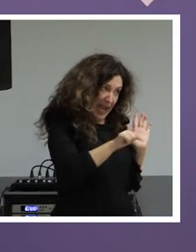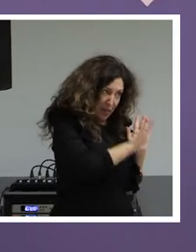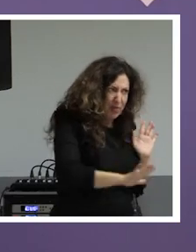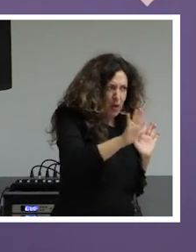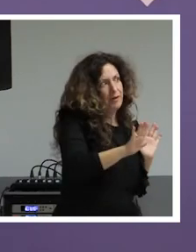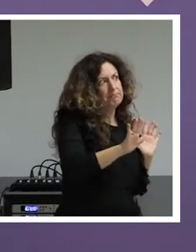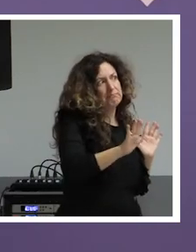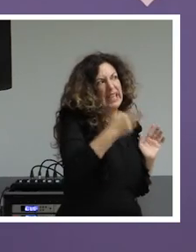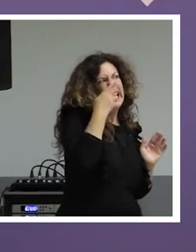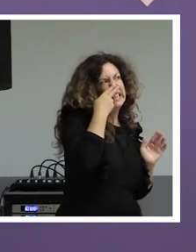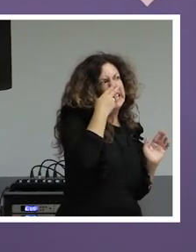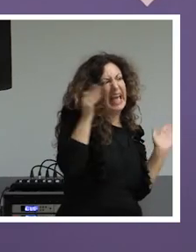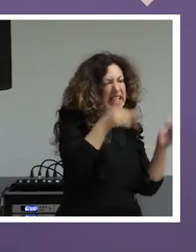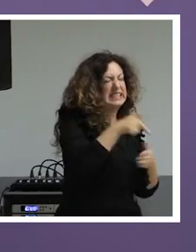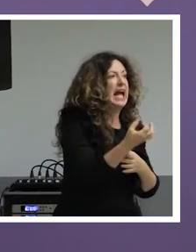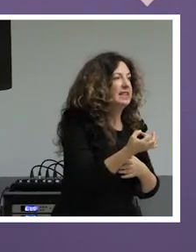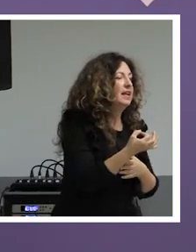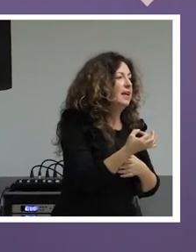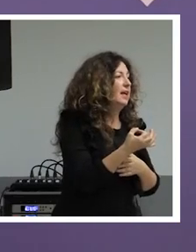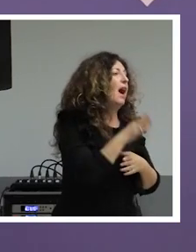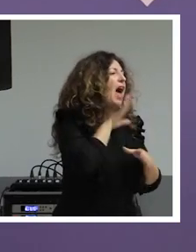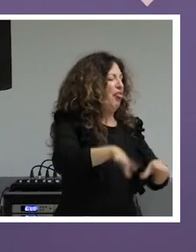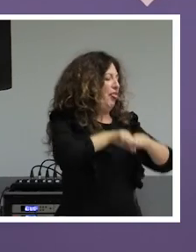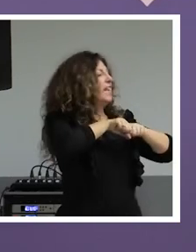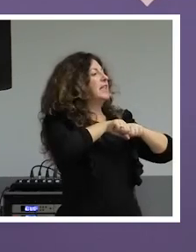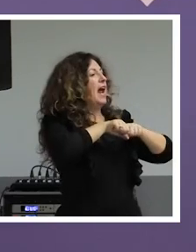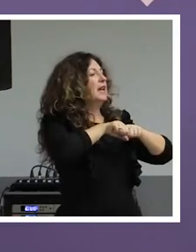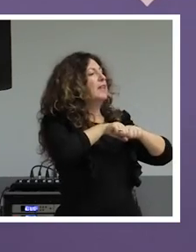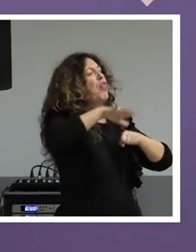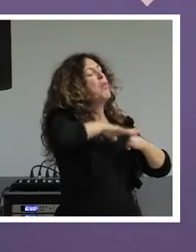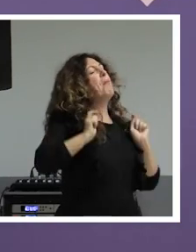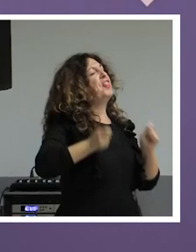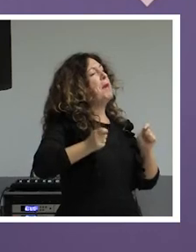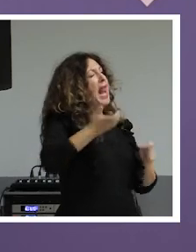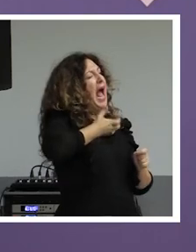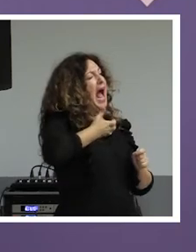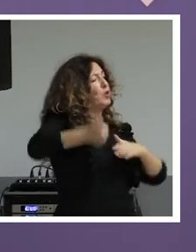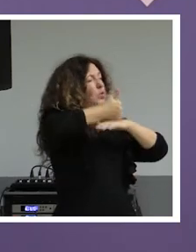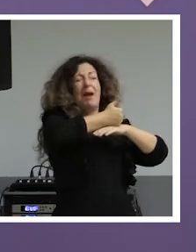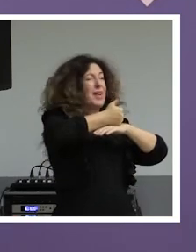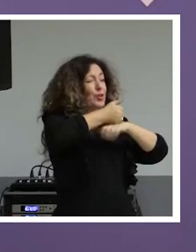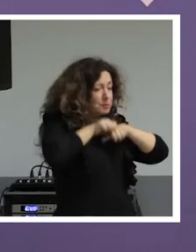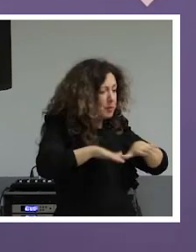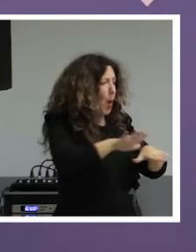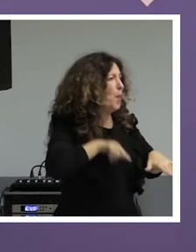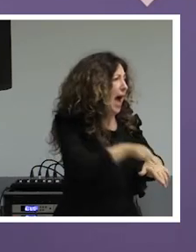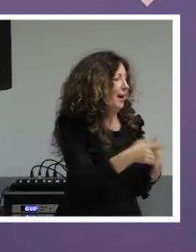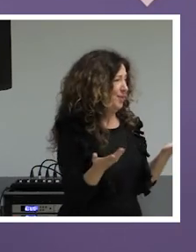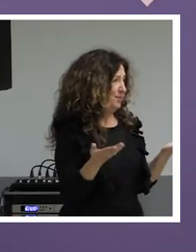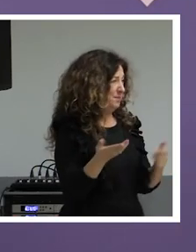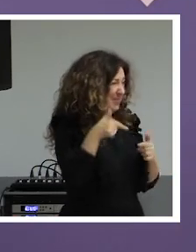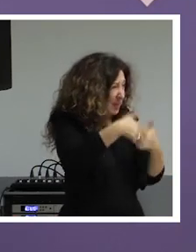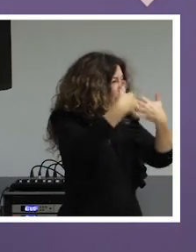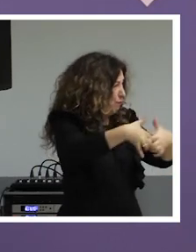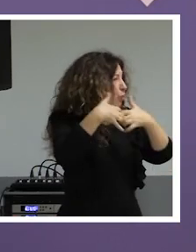mil habitantes estamos hablando de más habitantes que cualquiera de los municipios del sur de Madrid hombre pues yo creo que a lo mejor digo yo a lo mejor